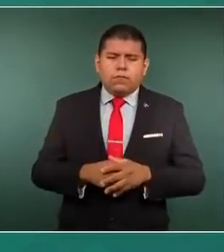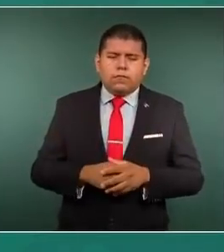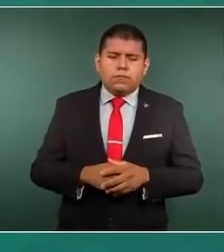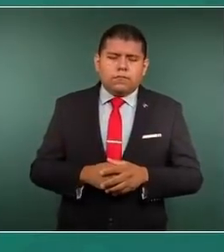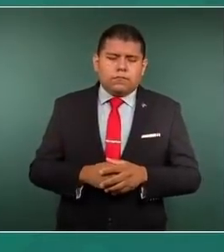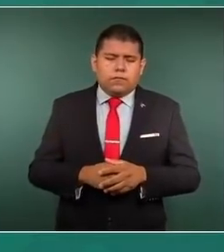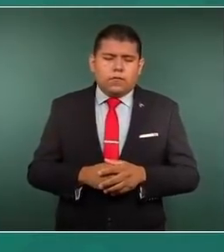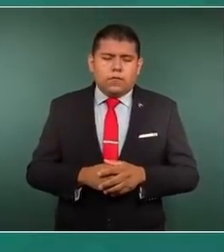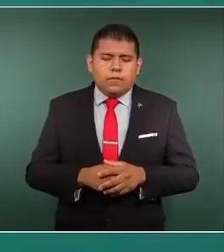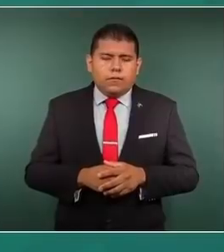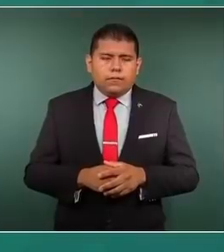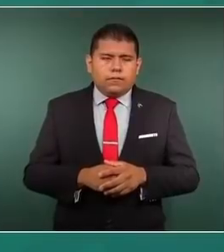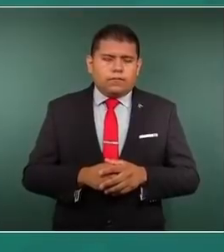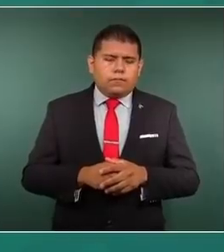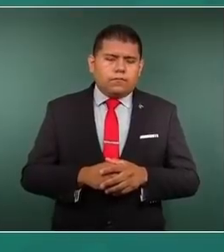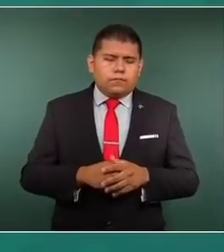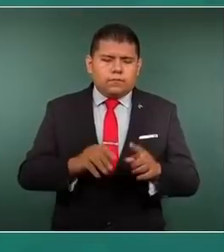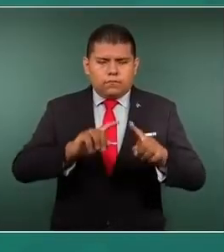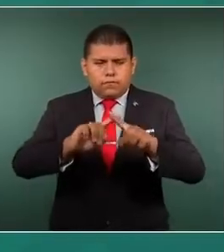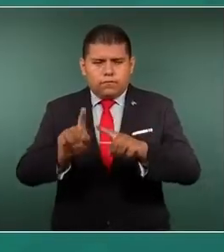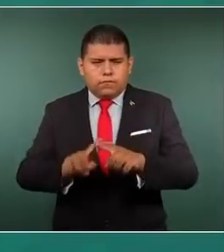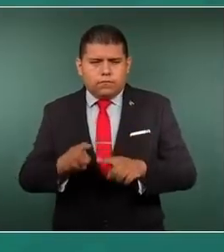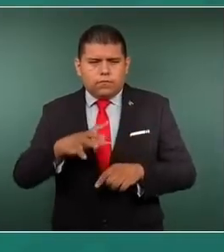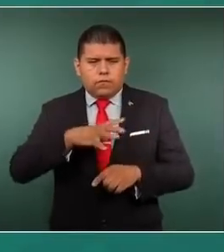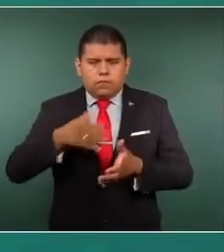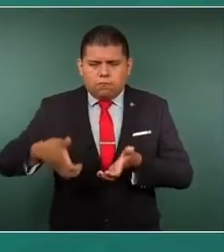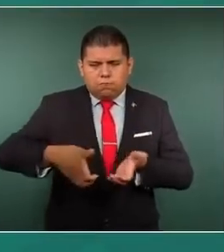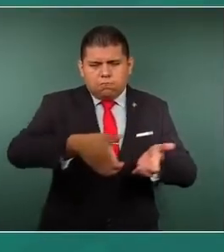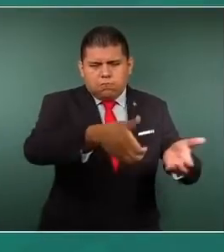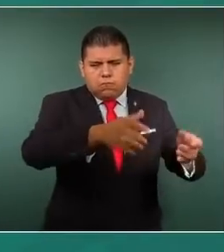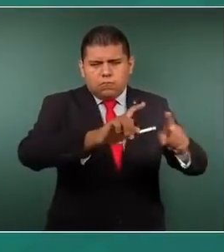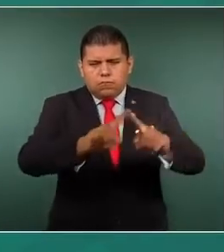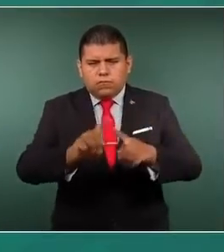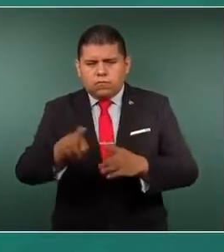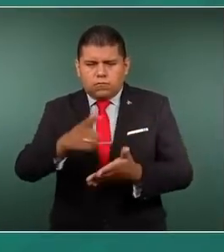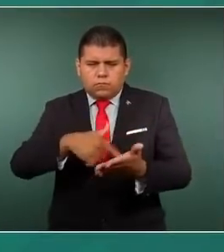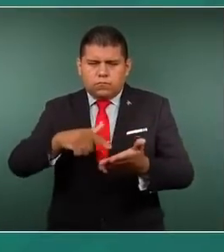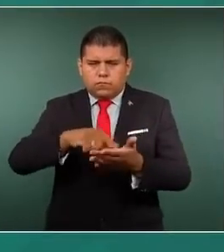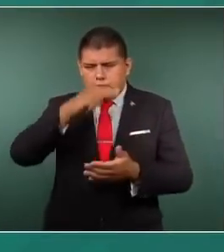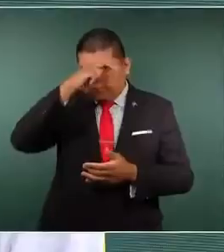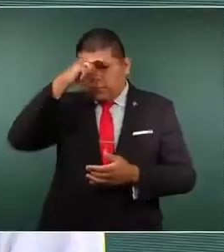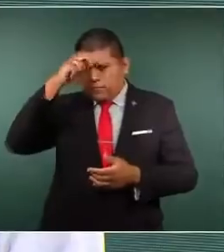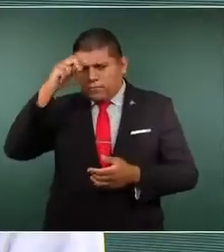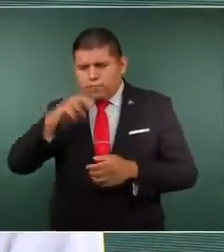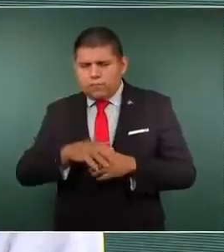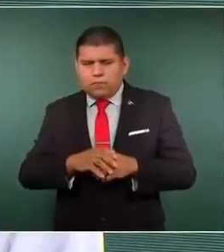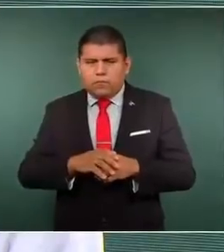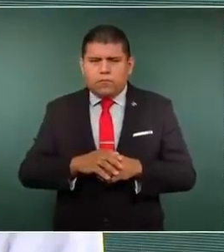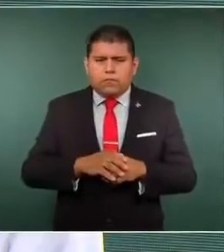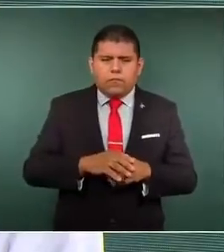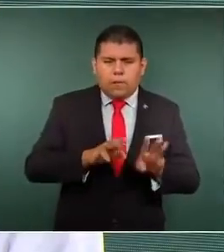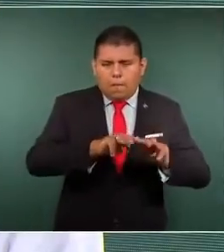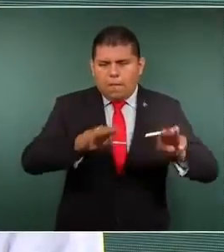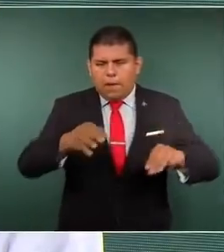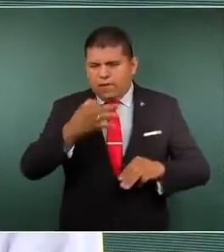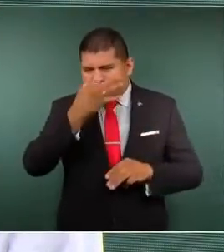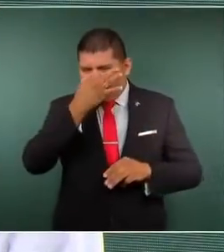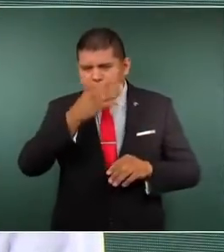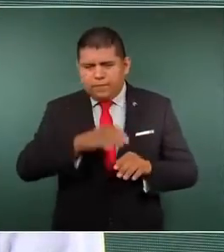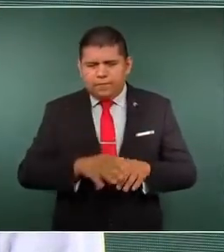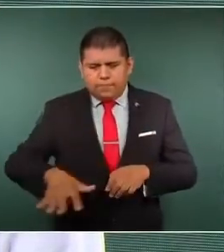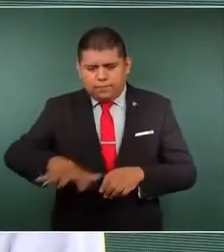muy buena infraestructura en nayarit toda la costa de nayarit